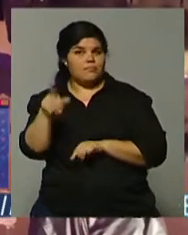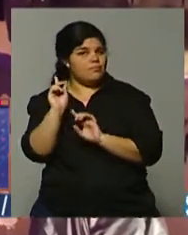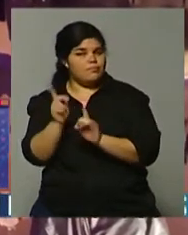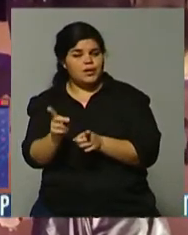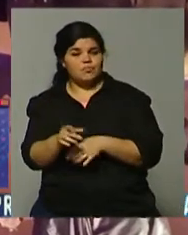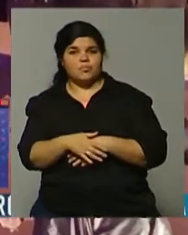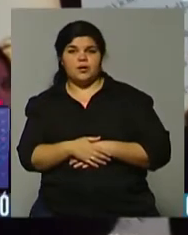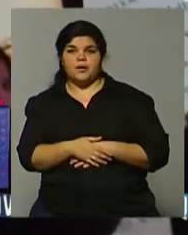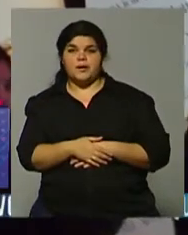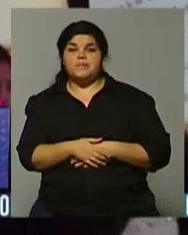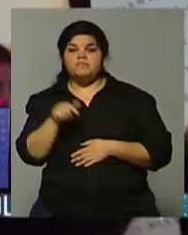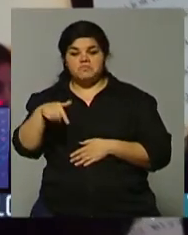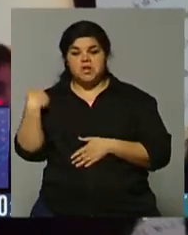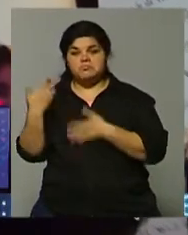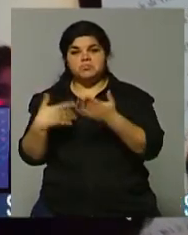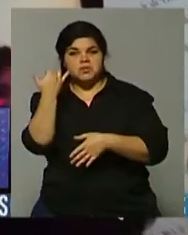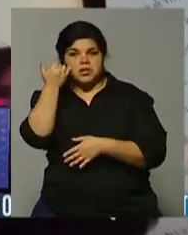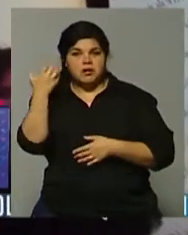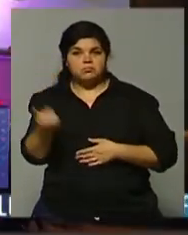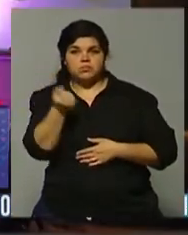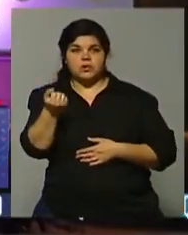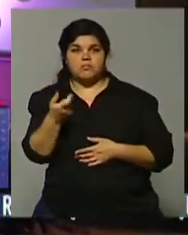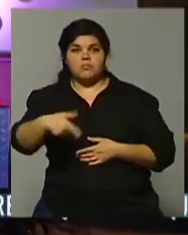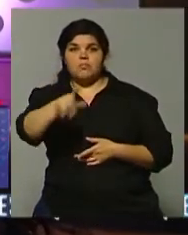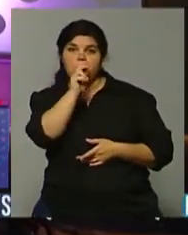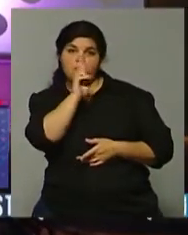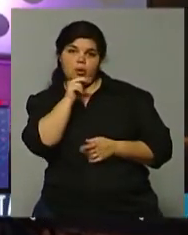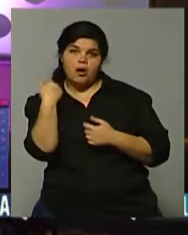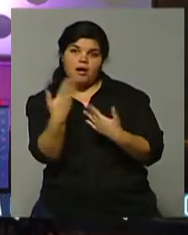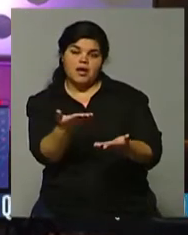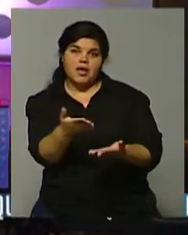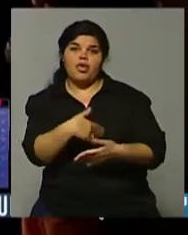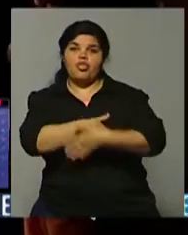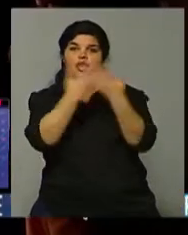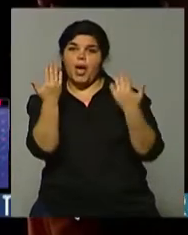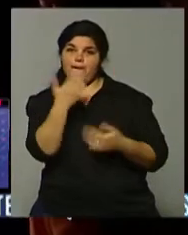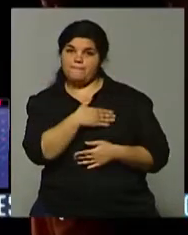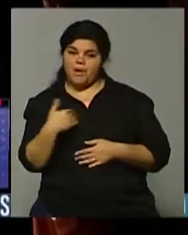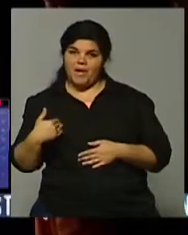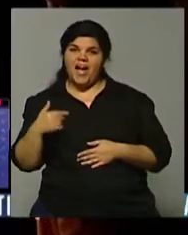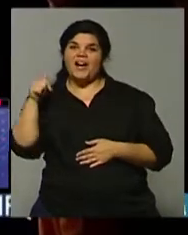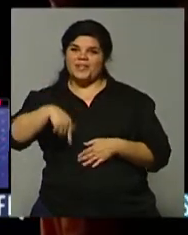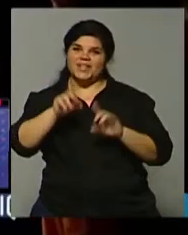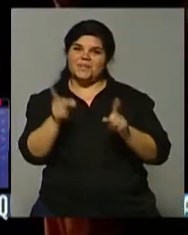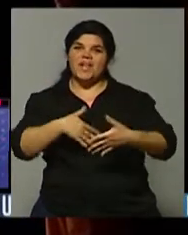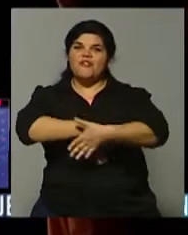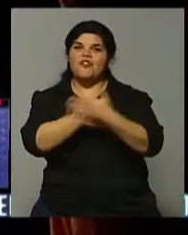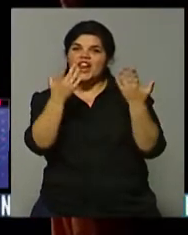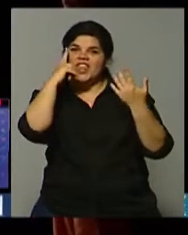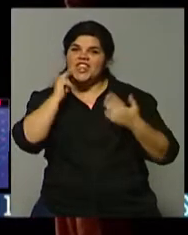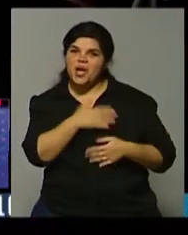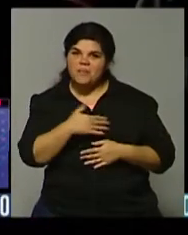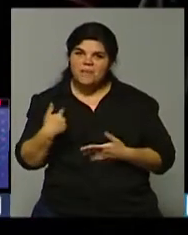está, digamos, disponible. Eso, digamos, es bueno y es para ustedes, para las mujeres, por el Día de la Madre. De paso, saludo a todas por el Día de la Madre que pasó ayer, pero